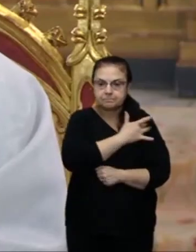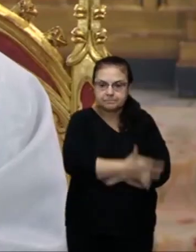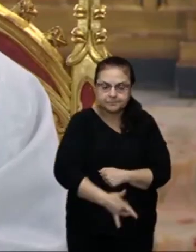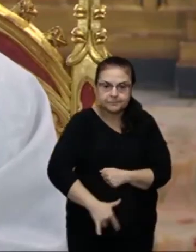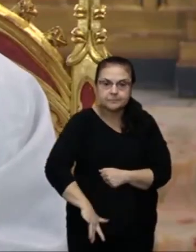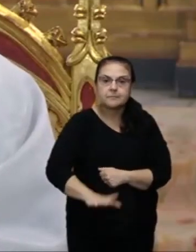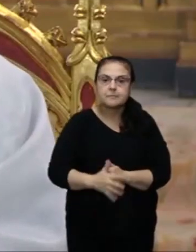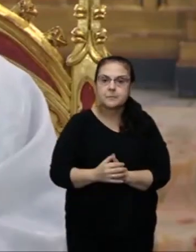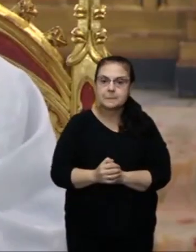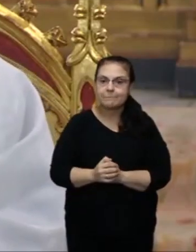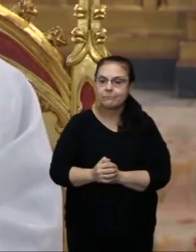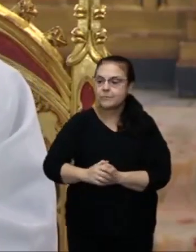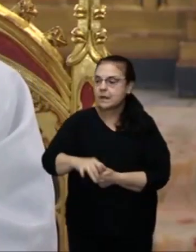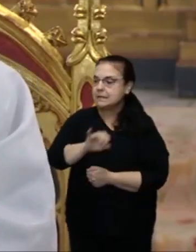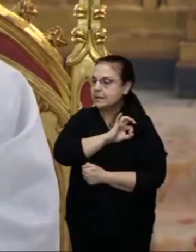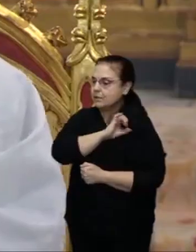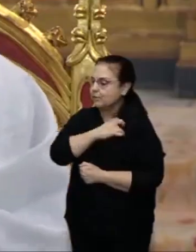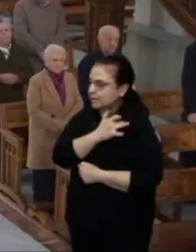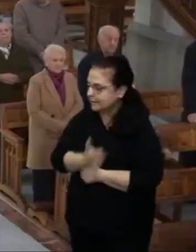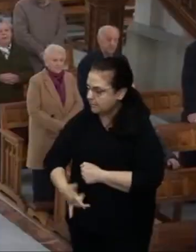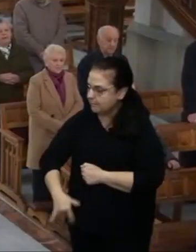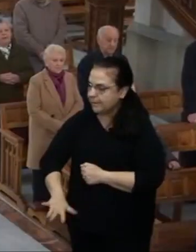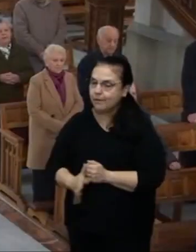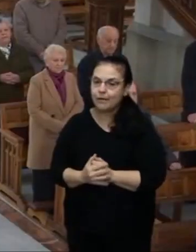Señor, ten piedad.